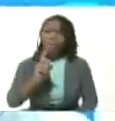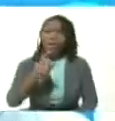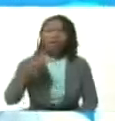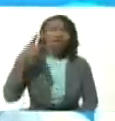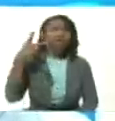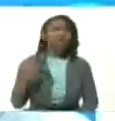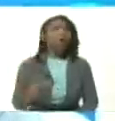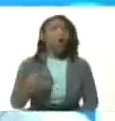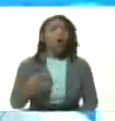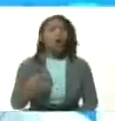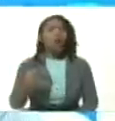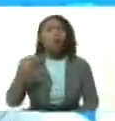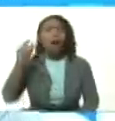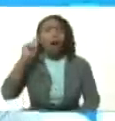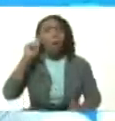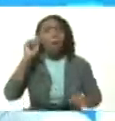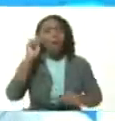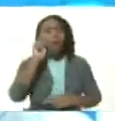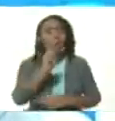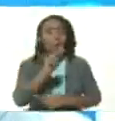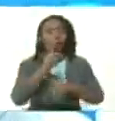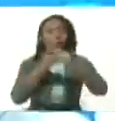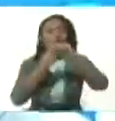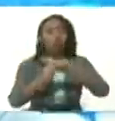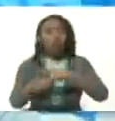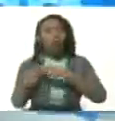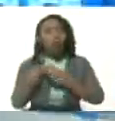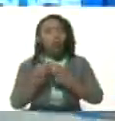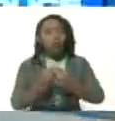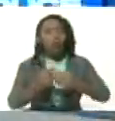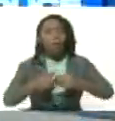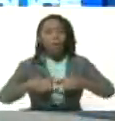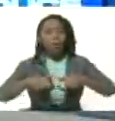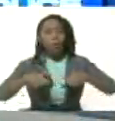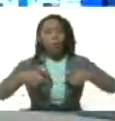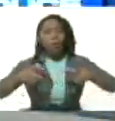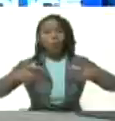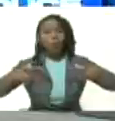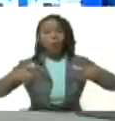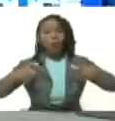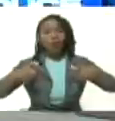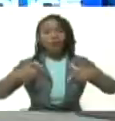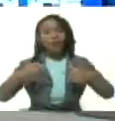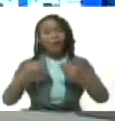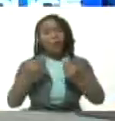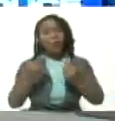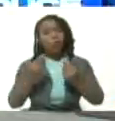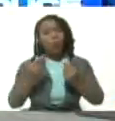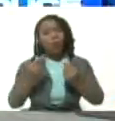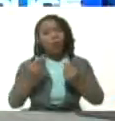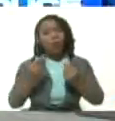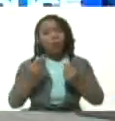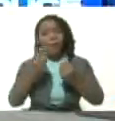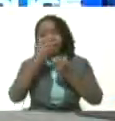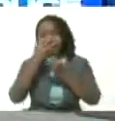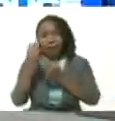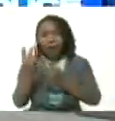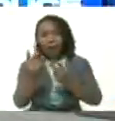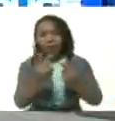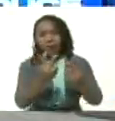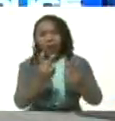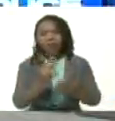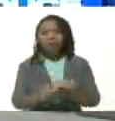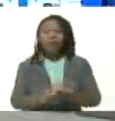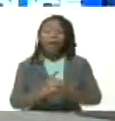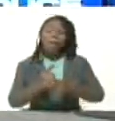la adición, la suma, el acompañamiento y el crecimiento del resto de la economía. Bienvenida.